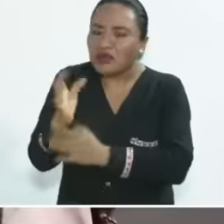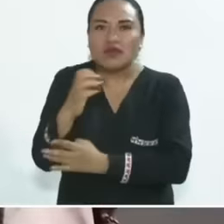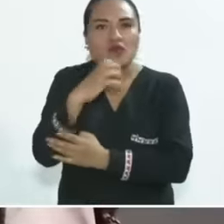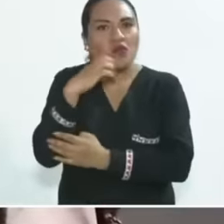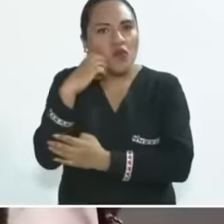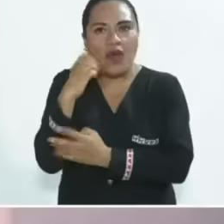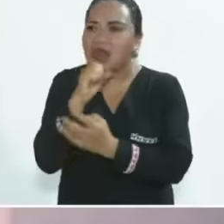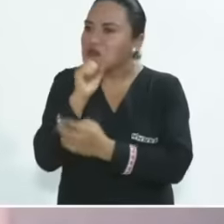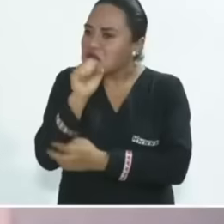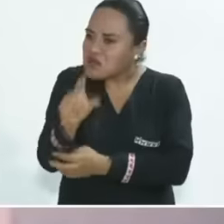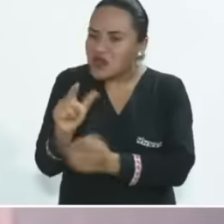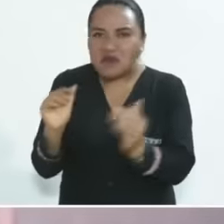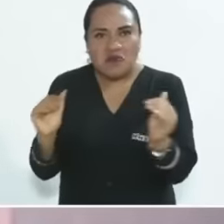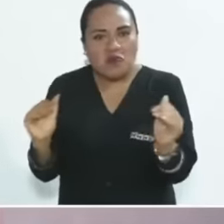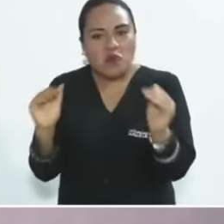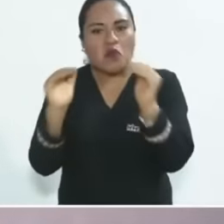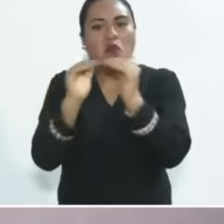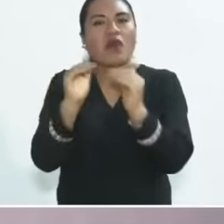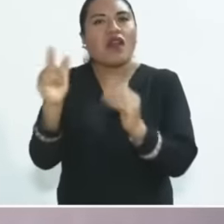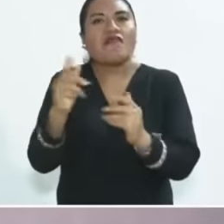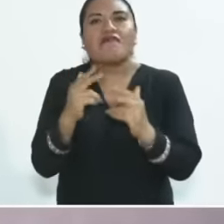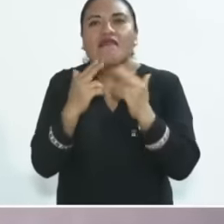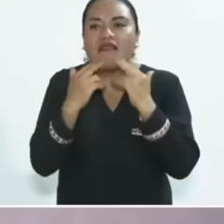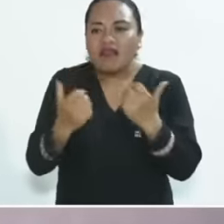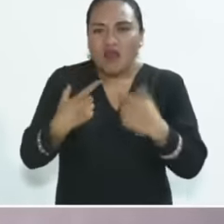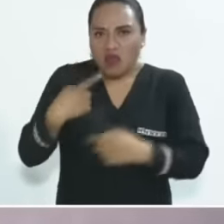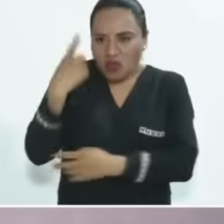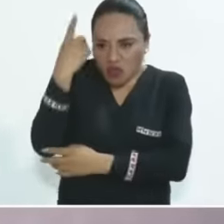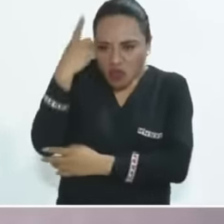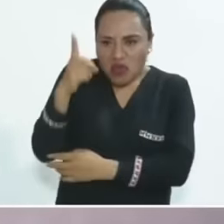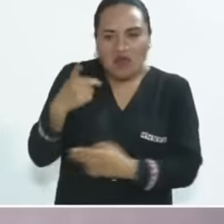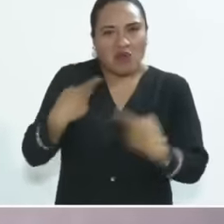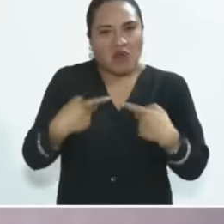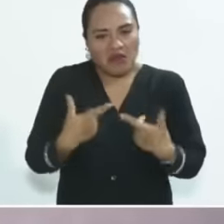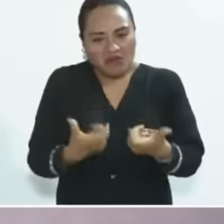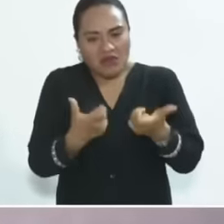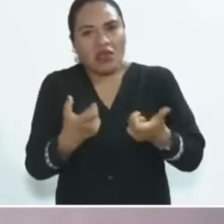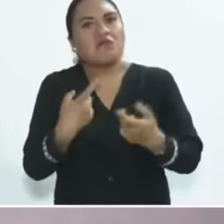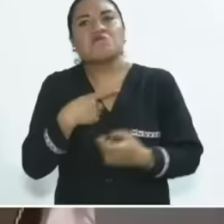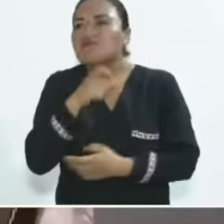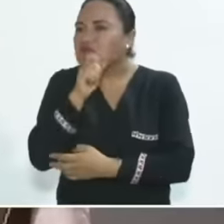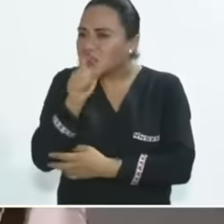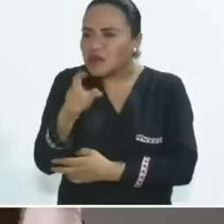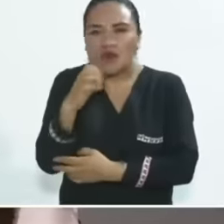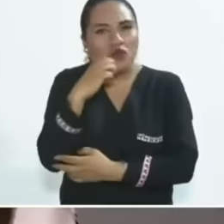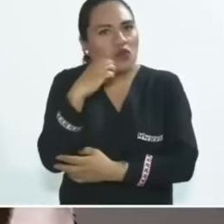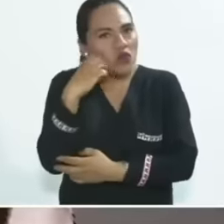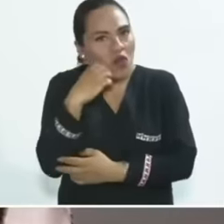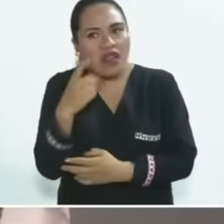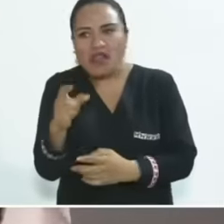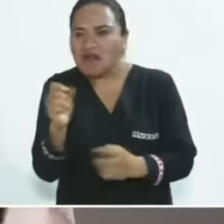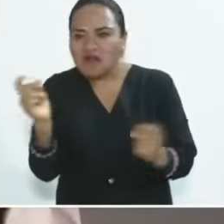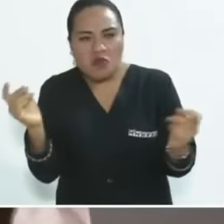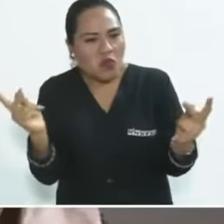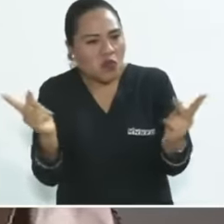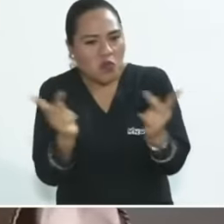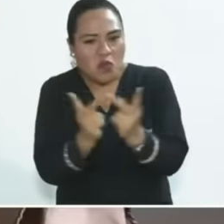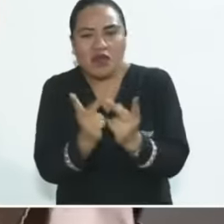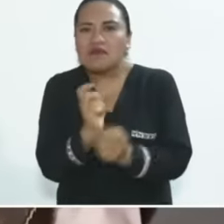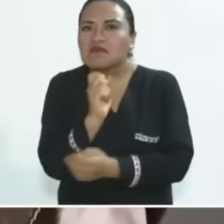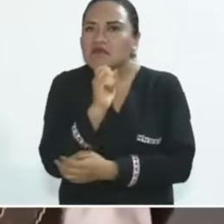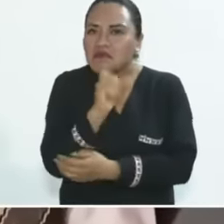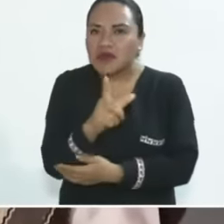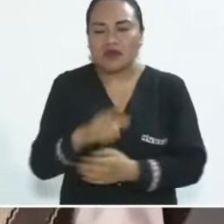Y le decía Morelos, que haya